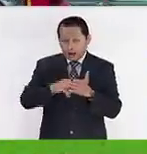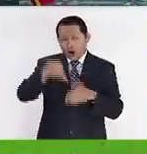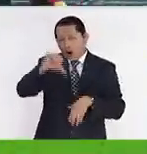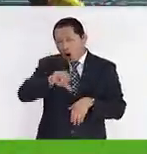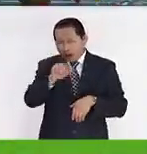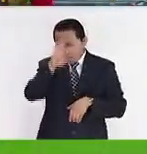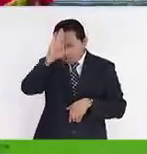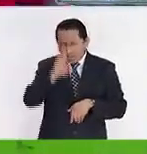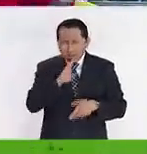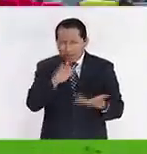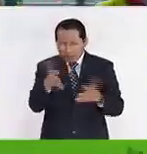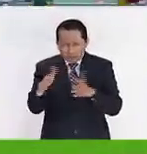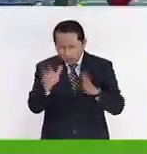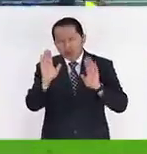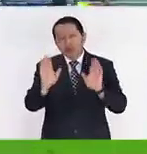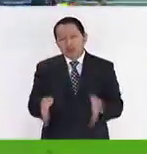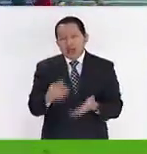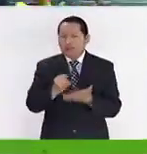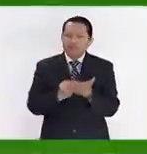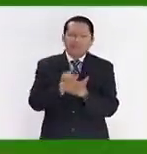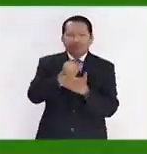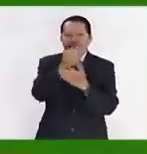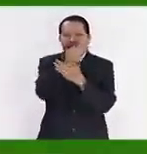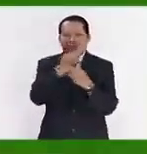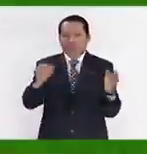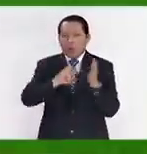conoceremos los horarios para esta gran final.